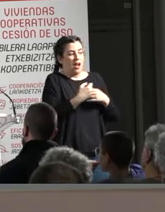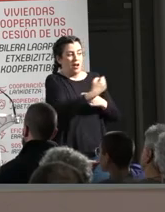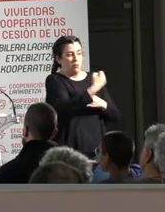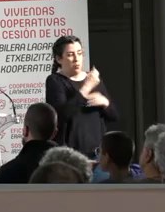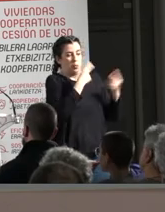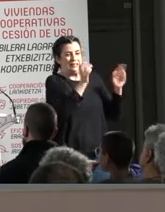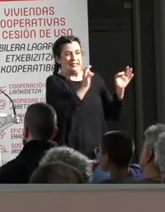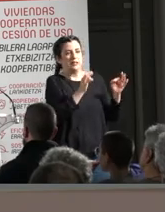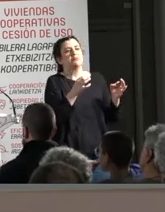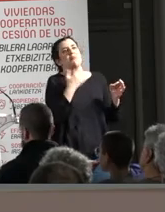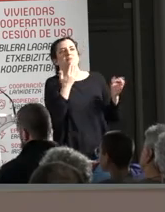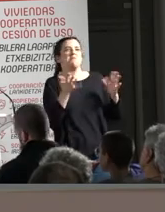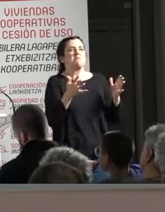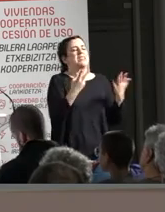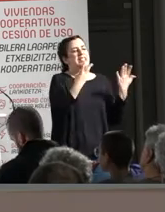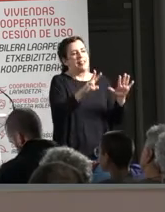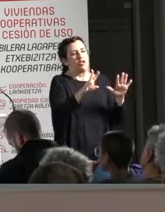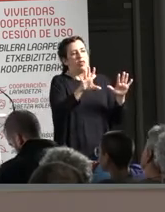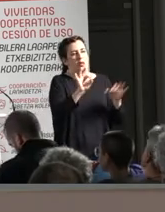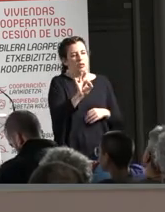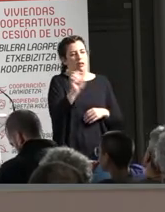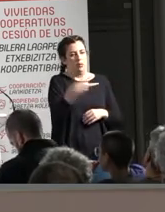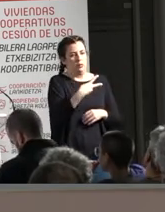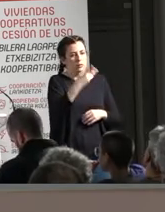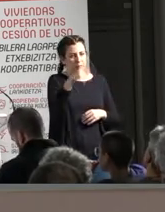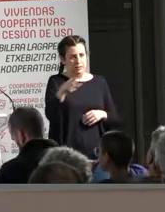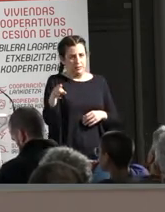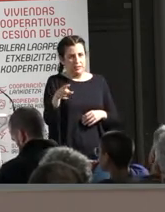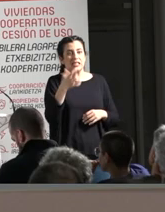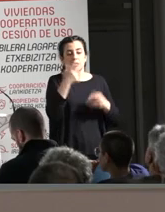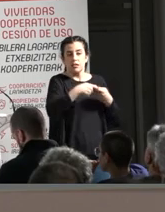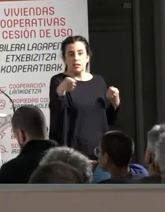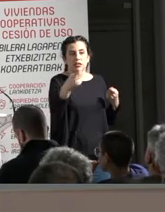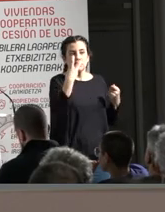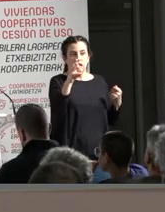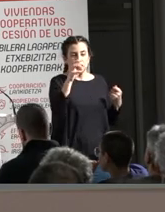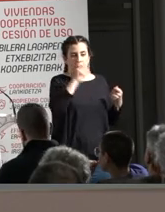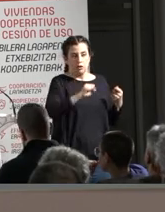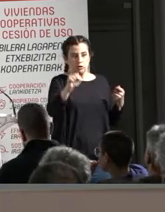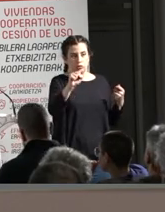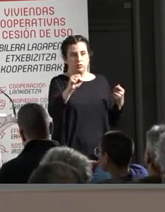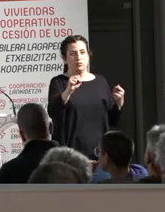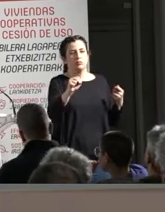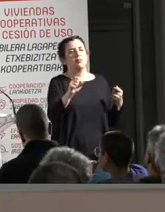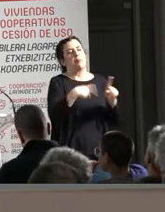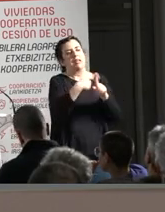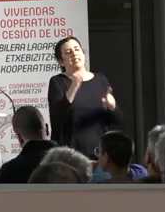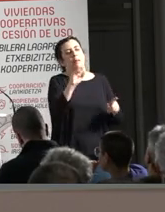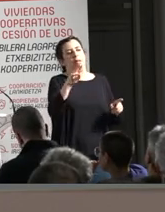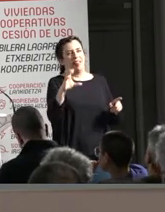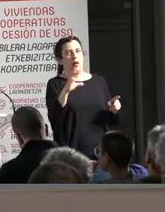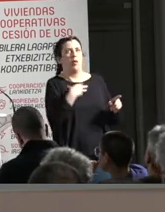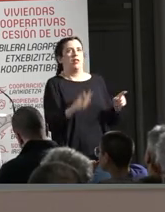hacer 750 euros al mes, ¿vale? A 30 años, este 700, si le aplicamos un IPC, podría estar en 1.000